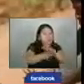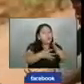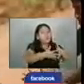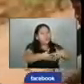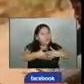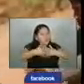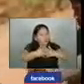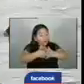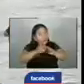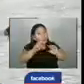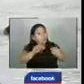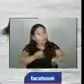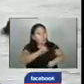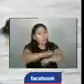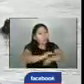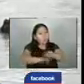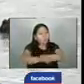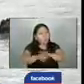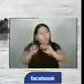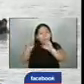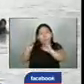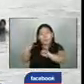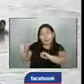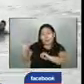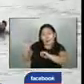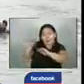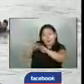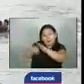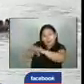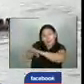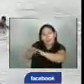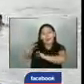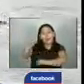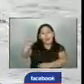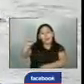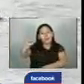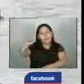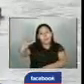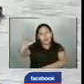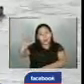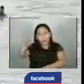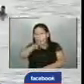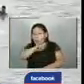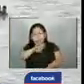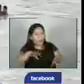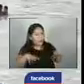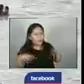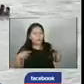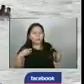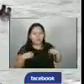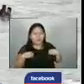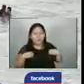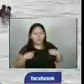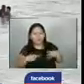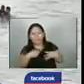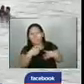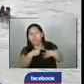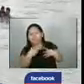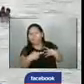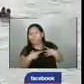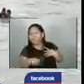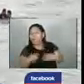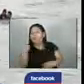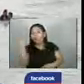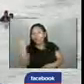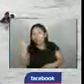Estados Unidos, podrá aplicar para un asilo político en ese país. De ser rechazada su solicitud al no cumplir con los